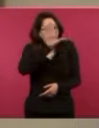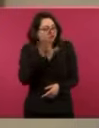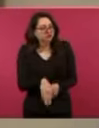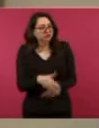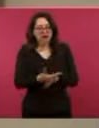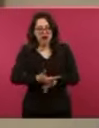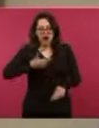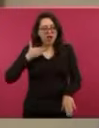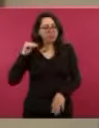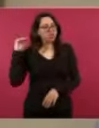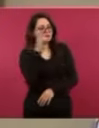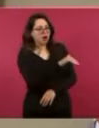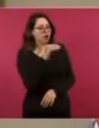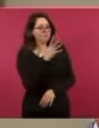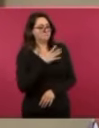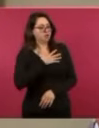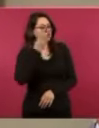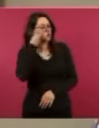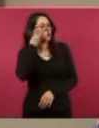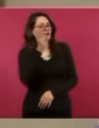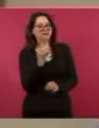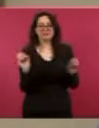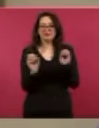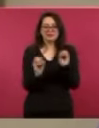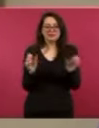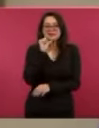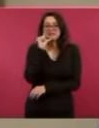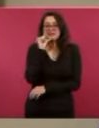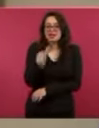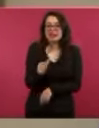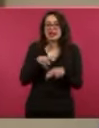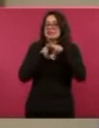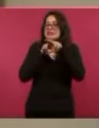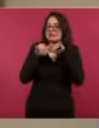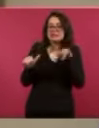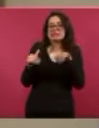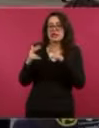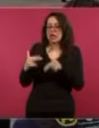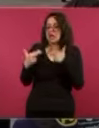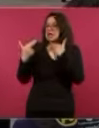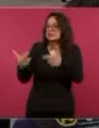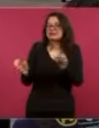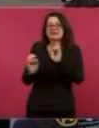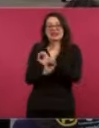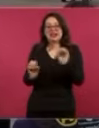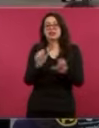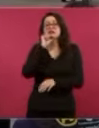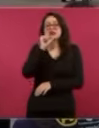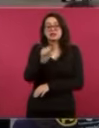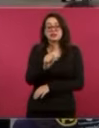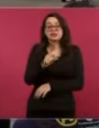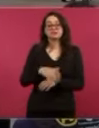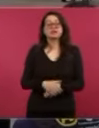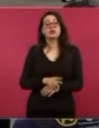el personaje. En su testamento ni siquiera mencionó a Calimán. Lo más raro es que ya